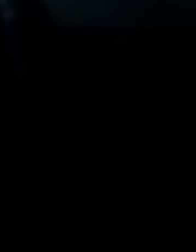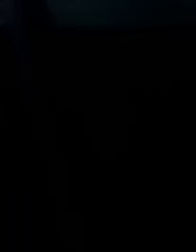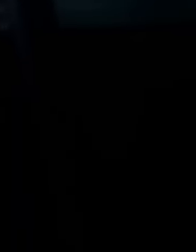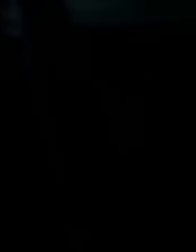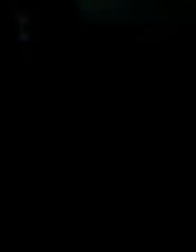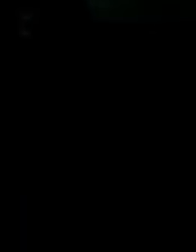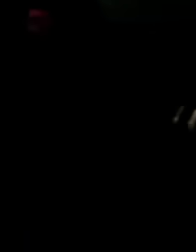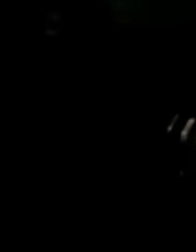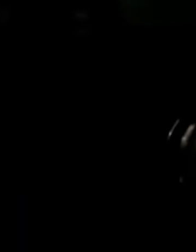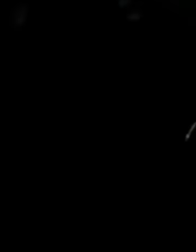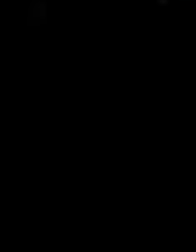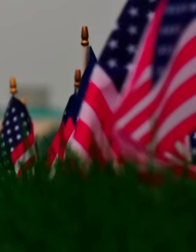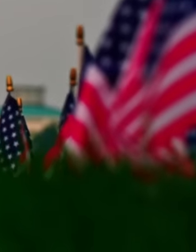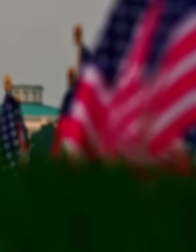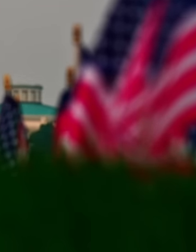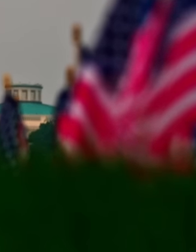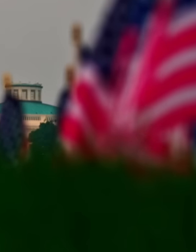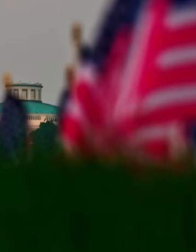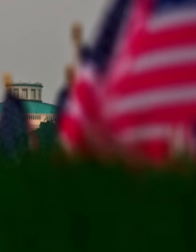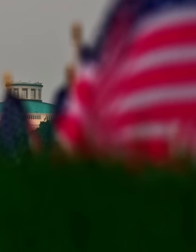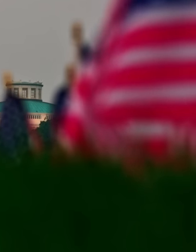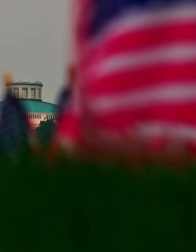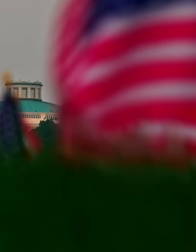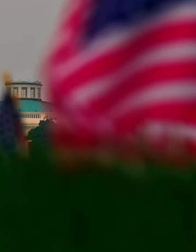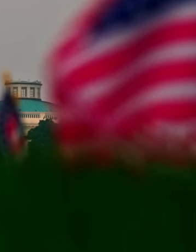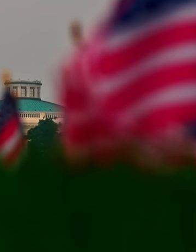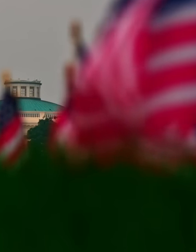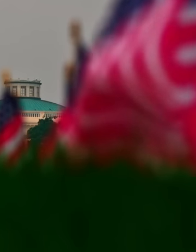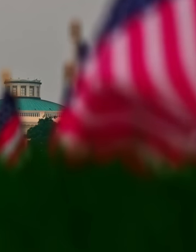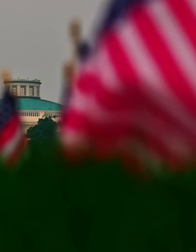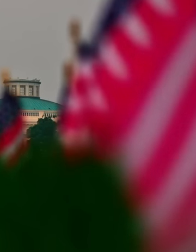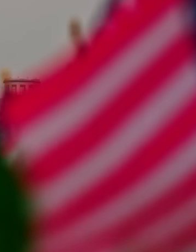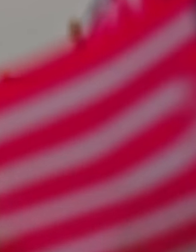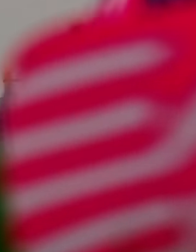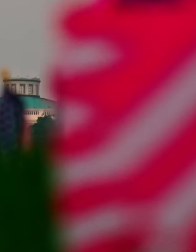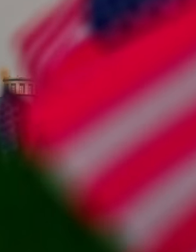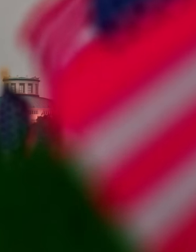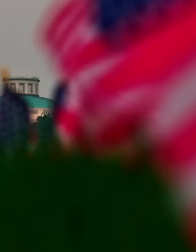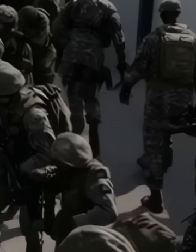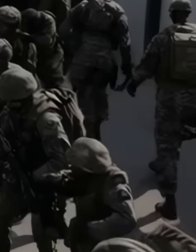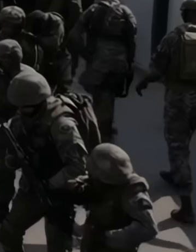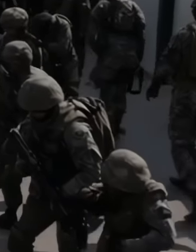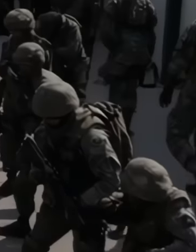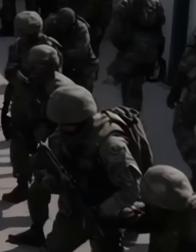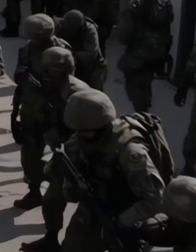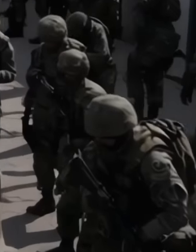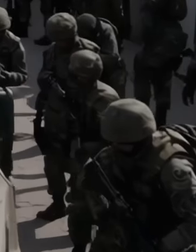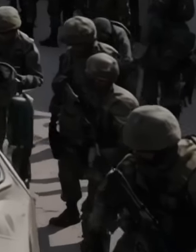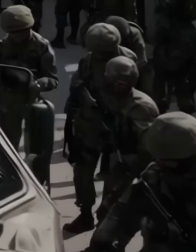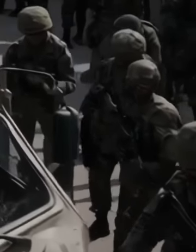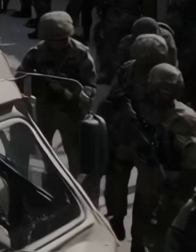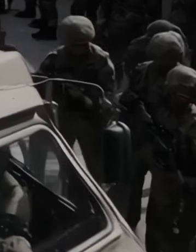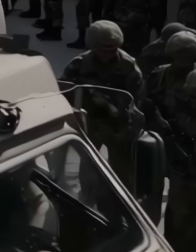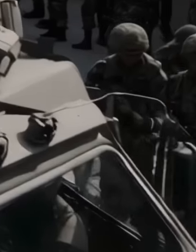México. La verdad pesa, y en Estados Unidos lo saben. Los gringos se han quedado con la boca abierta y no es para